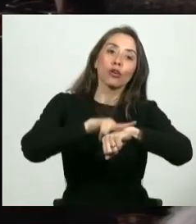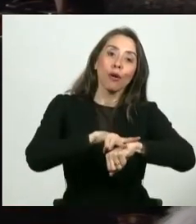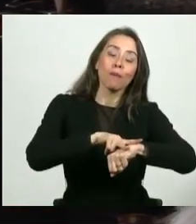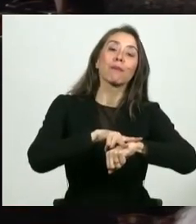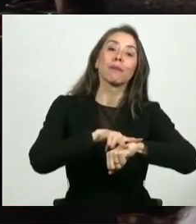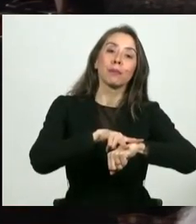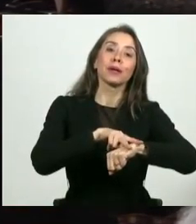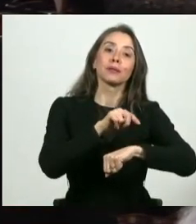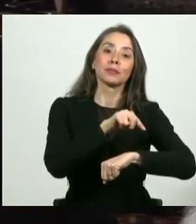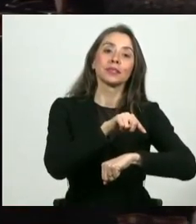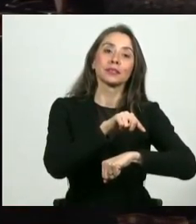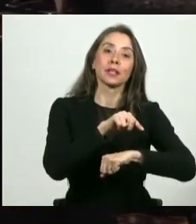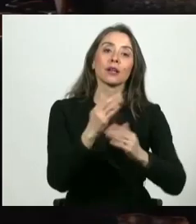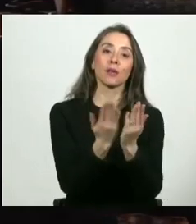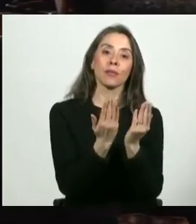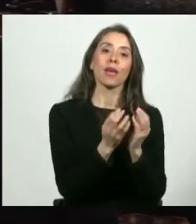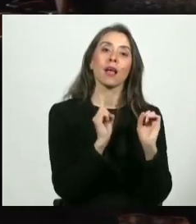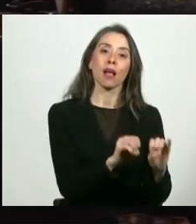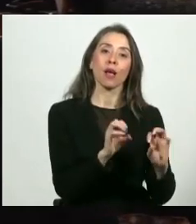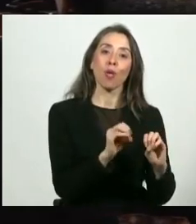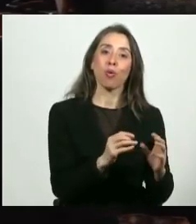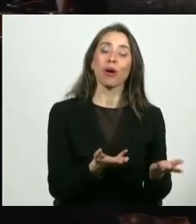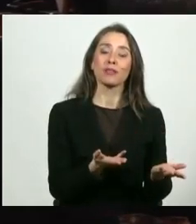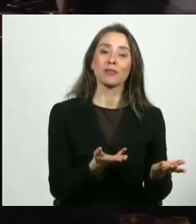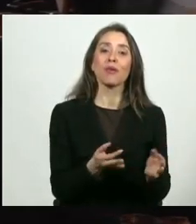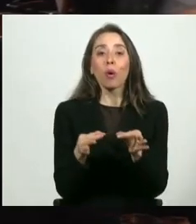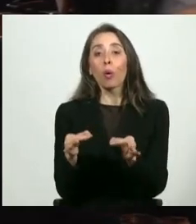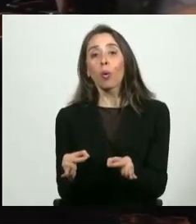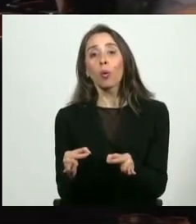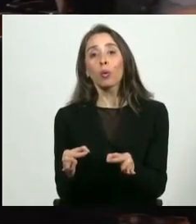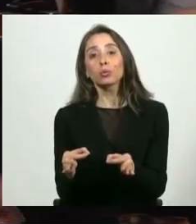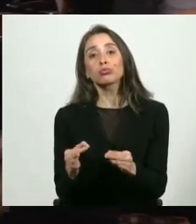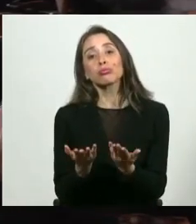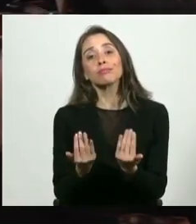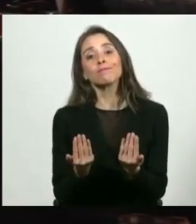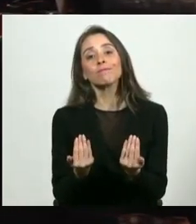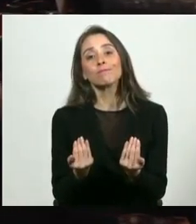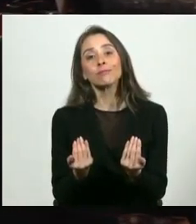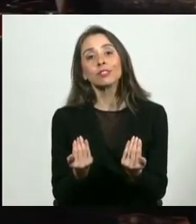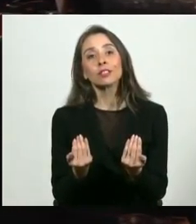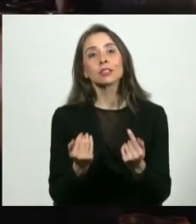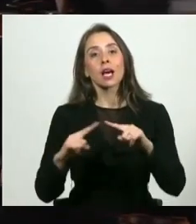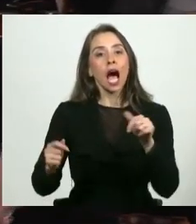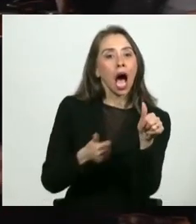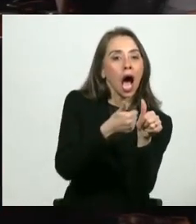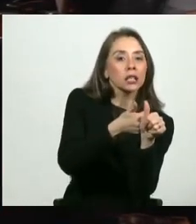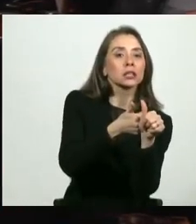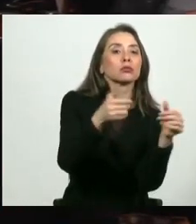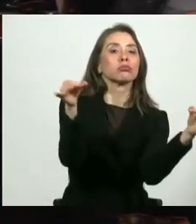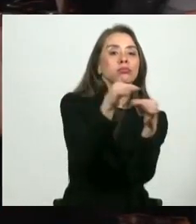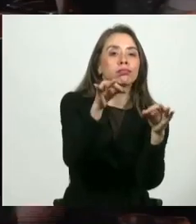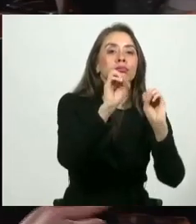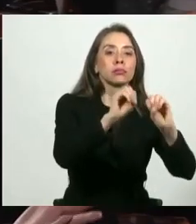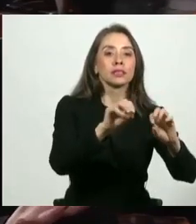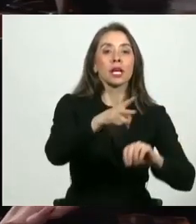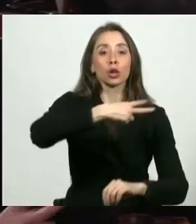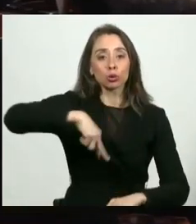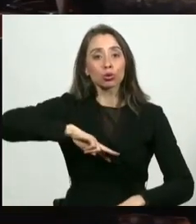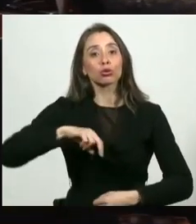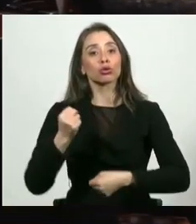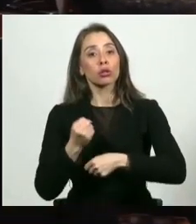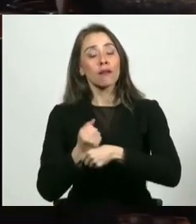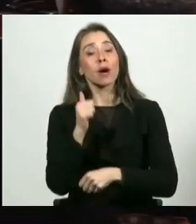área educacional y justamente es necesario asesorar, enseñar. Nosotros hacemos un